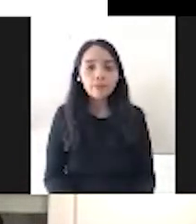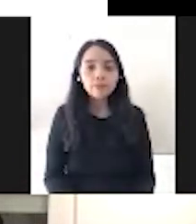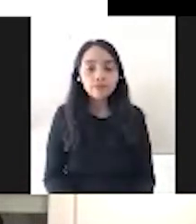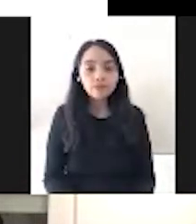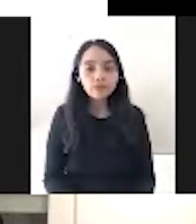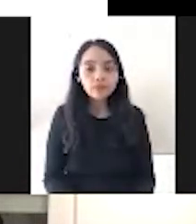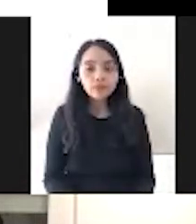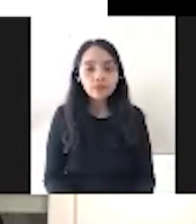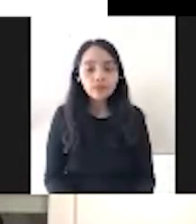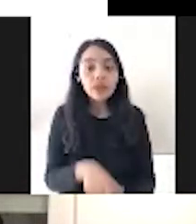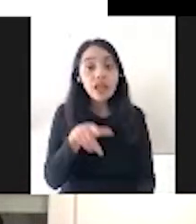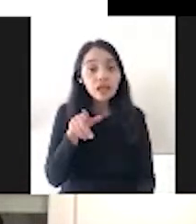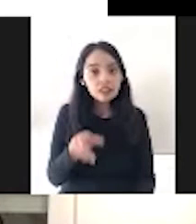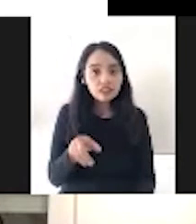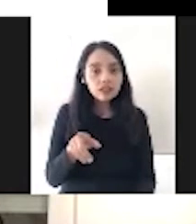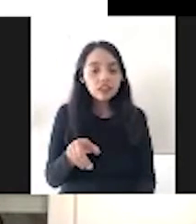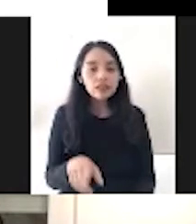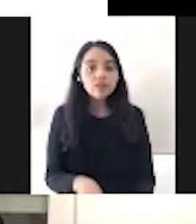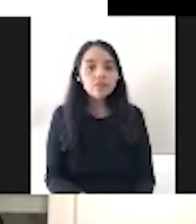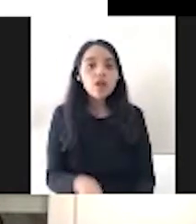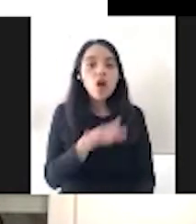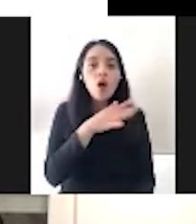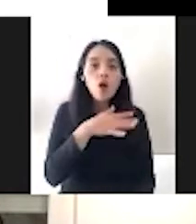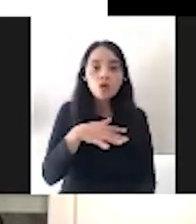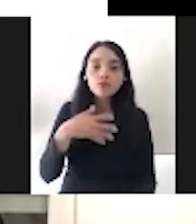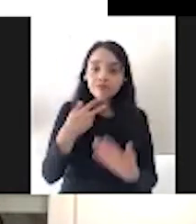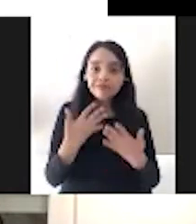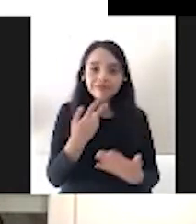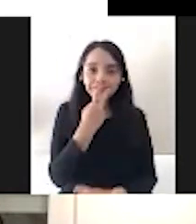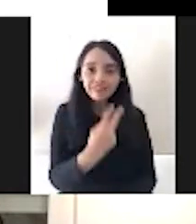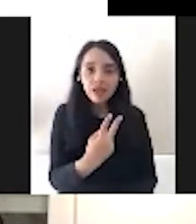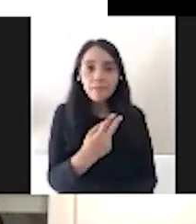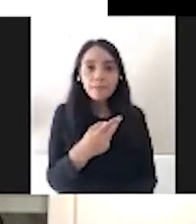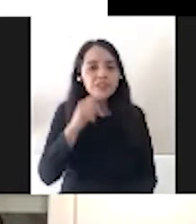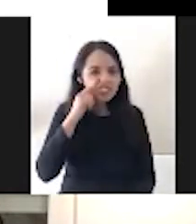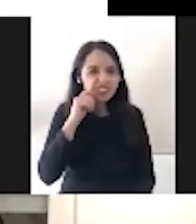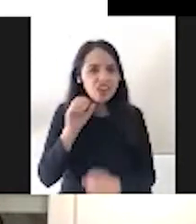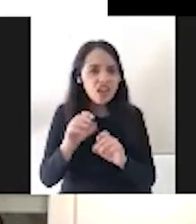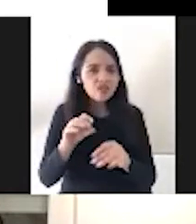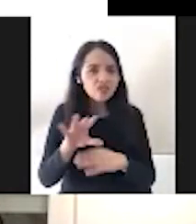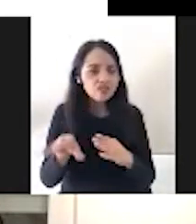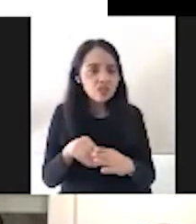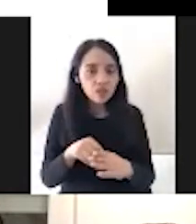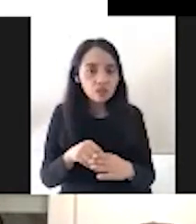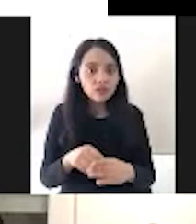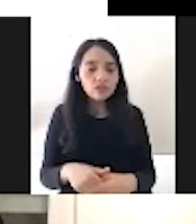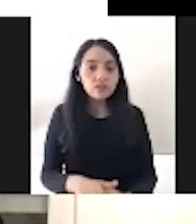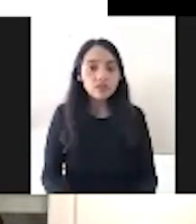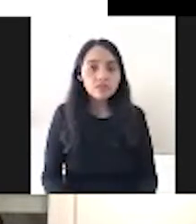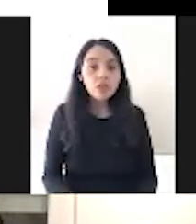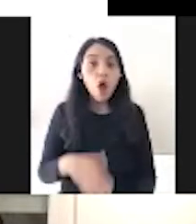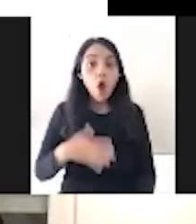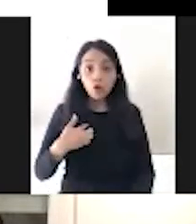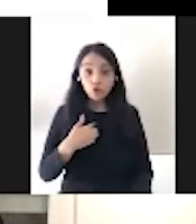Y en ese sentido, llegamos finalmente a lo que entendemos por educación inclusiva, y que no lo propongo yo, sino